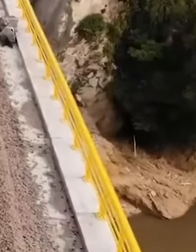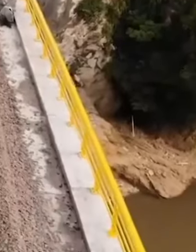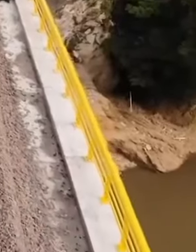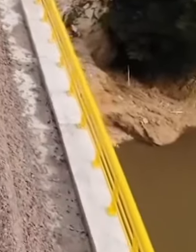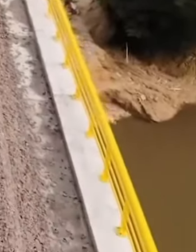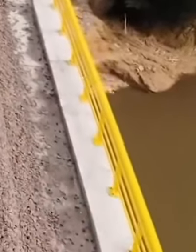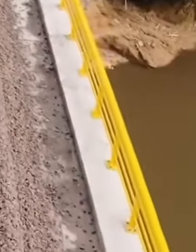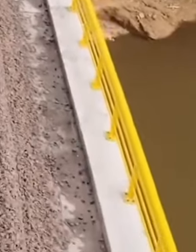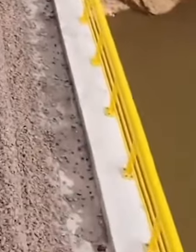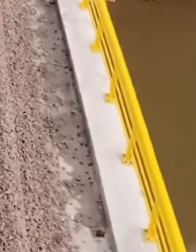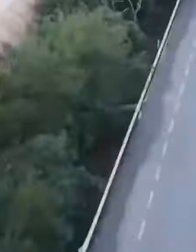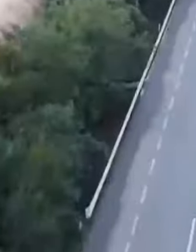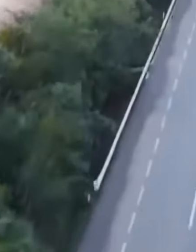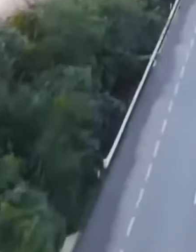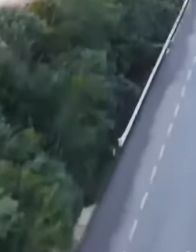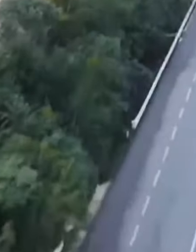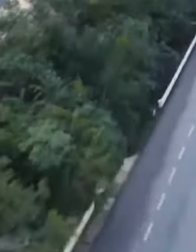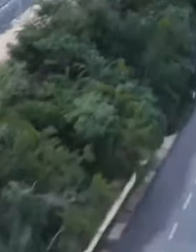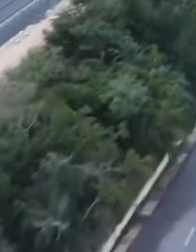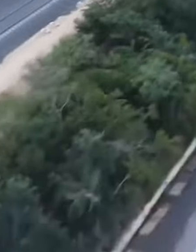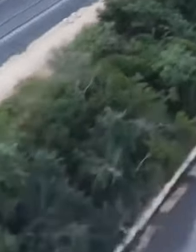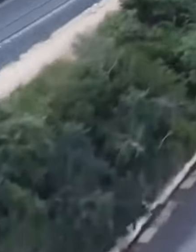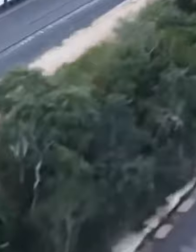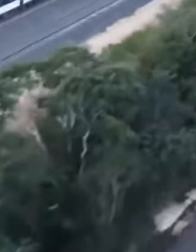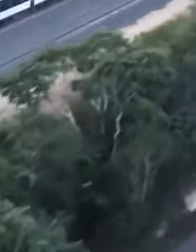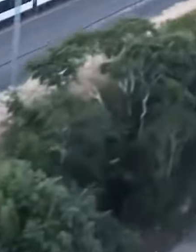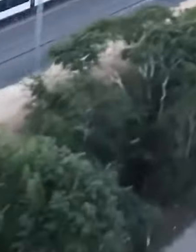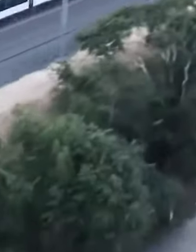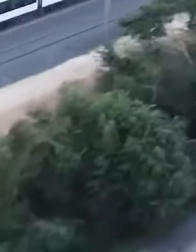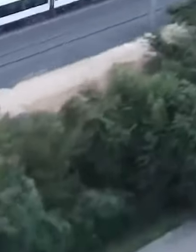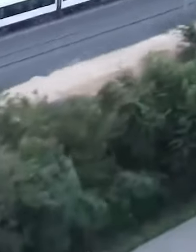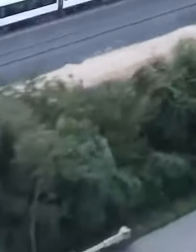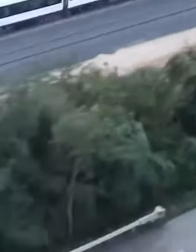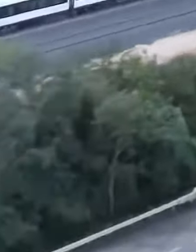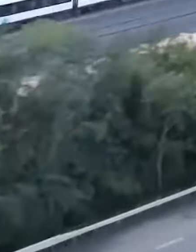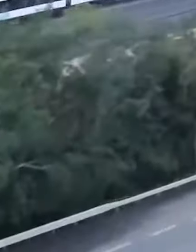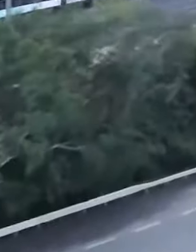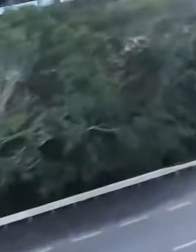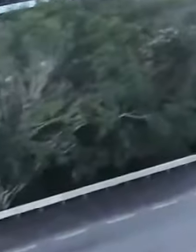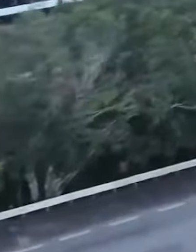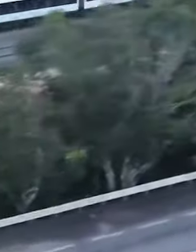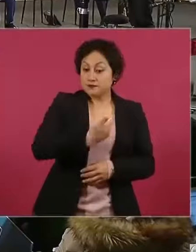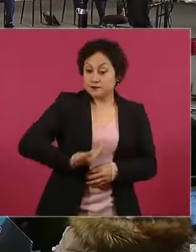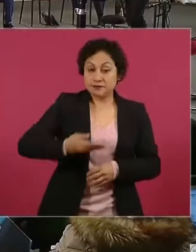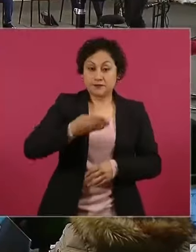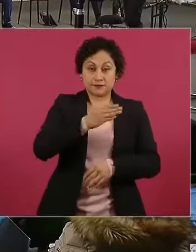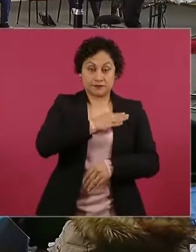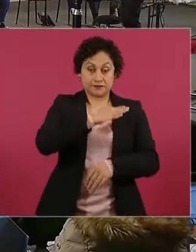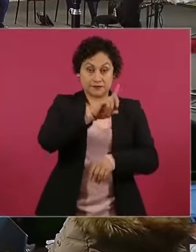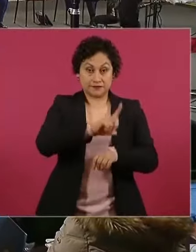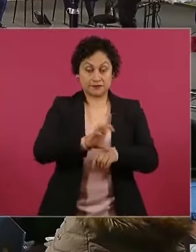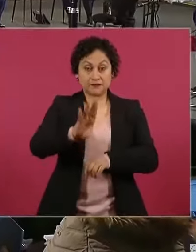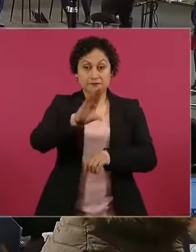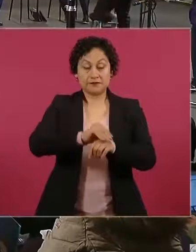los viajes del tren Maya entre Cancún y Playa del Carmen comenzarán a partir del 29 de febrero anunció el director del proyecto